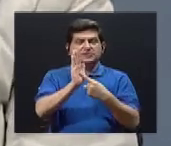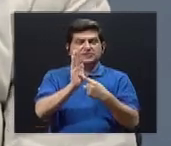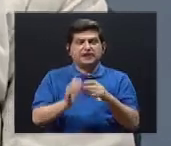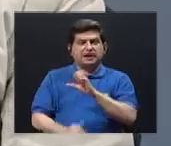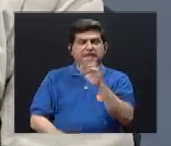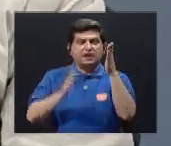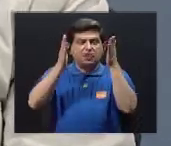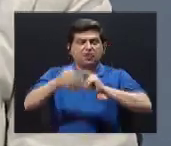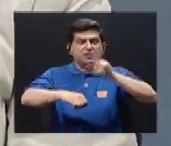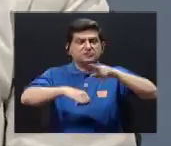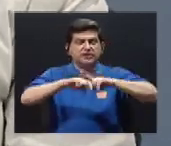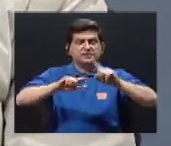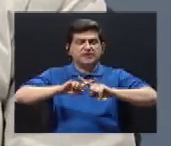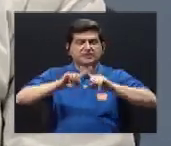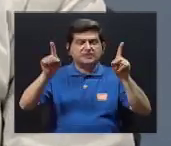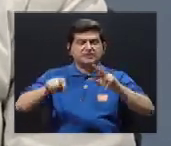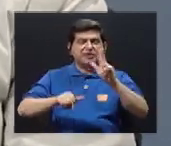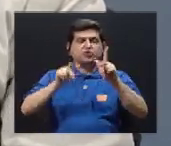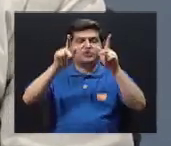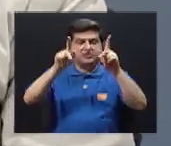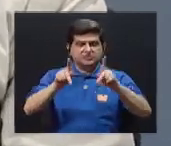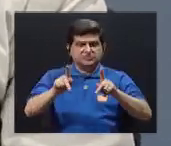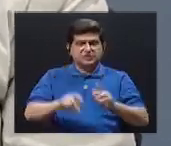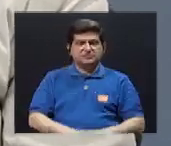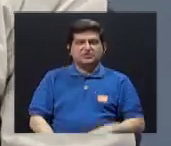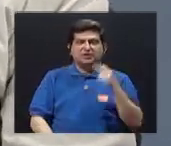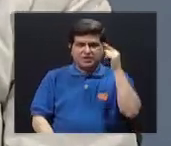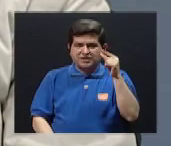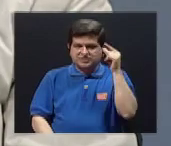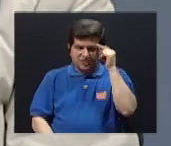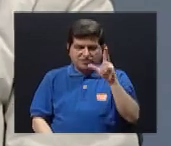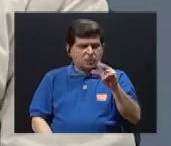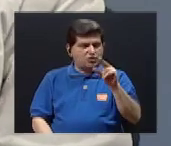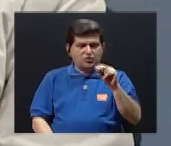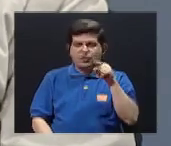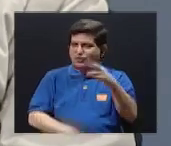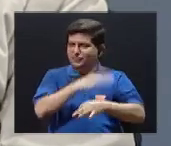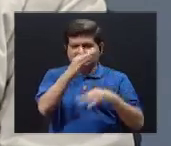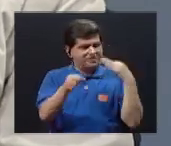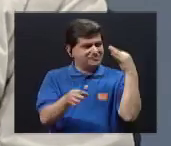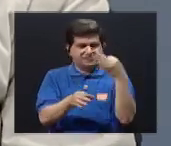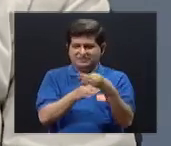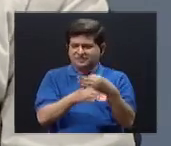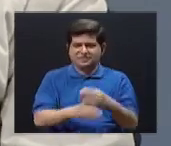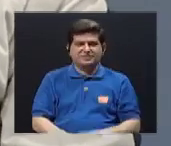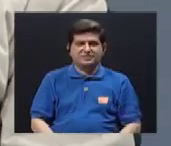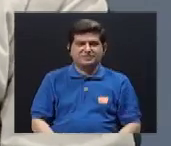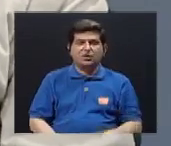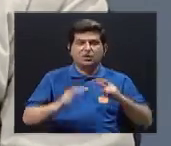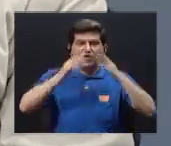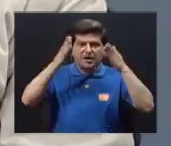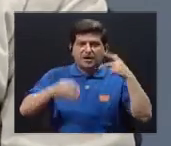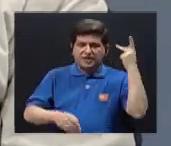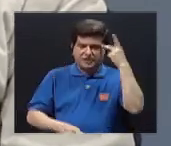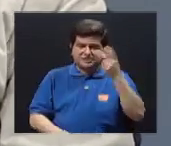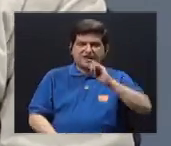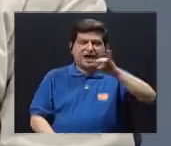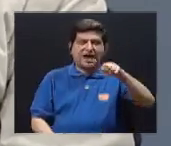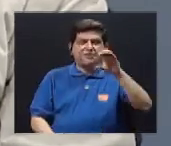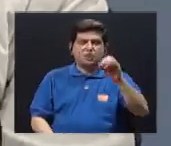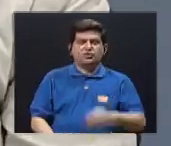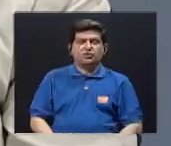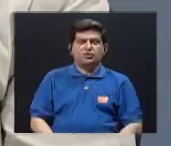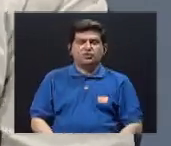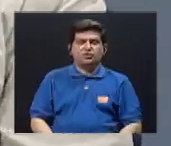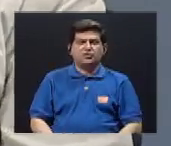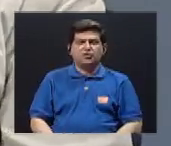al tico promedio y hay tres personas que indudablemente no son tico promedio, como el analista político Jaime